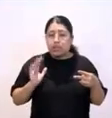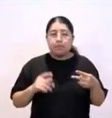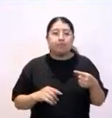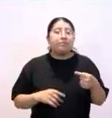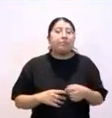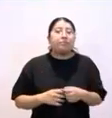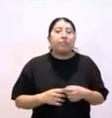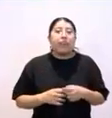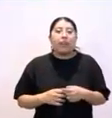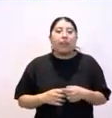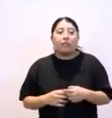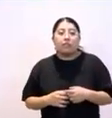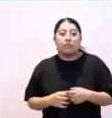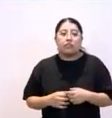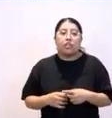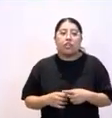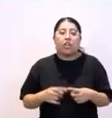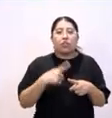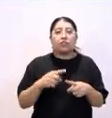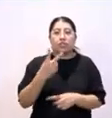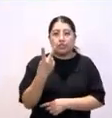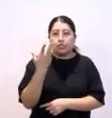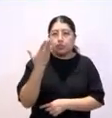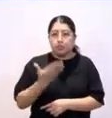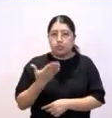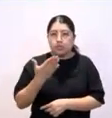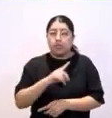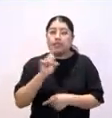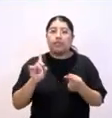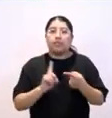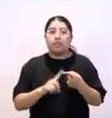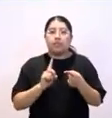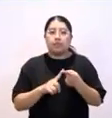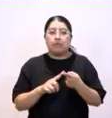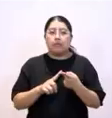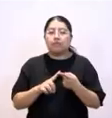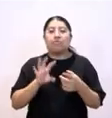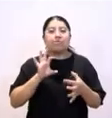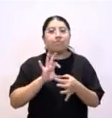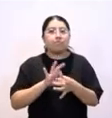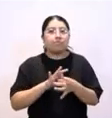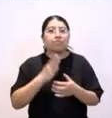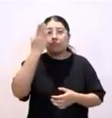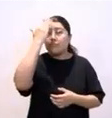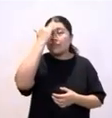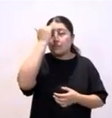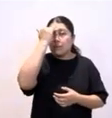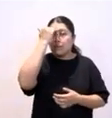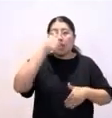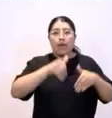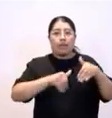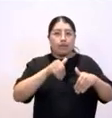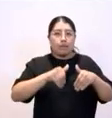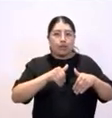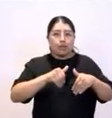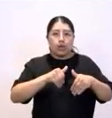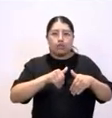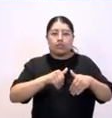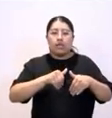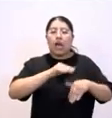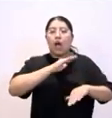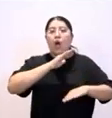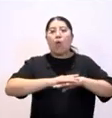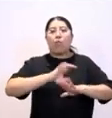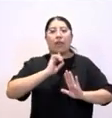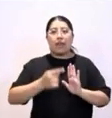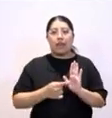Y en este sentido queremos hablar de dos aspectos fundamentales. El primero tiene que ver con la memoria democrática, con el cumplimiento de nuestra